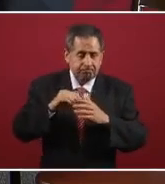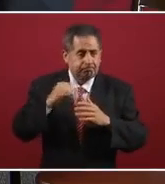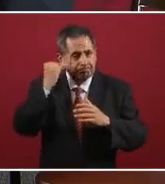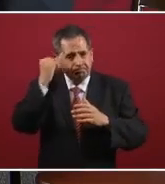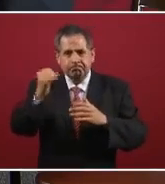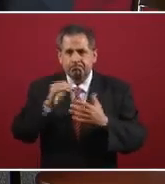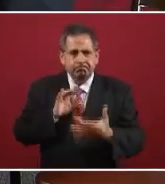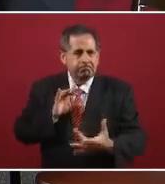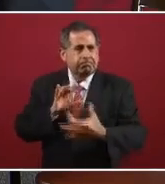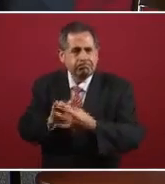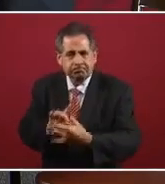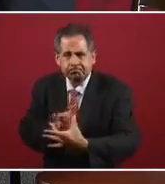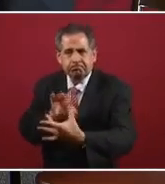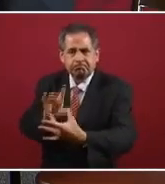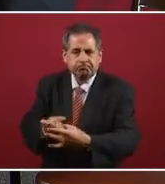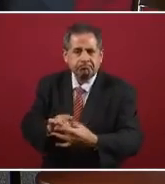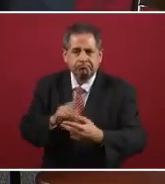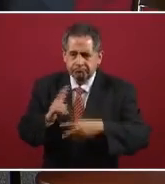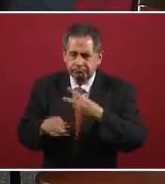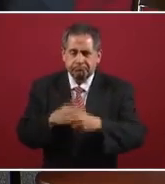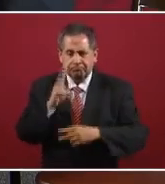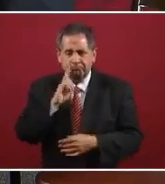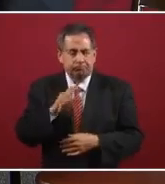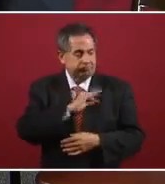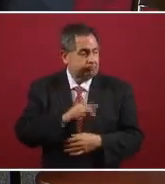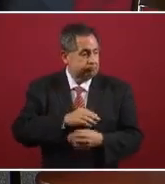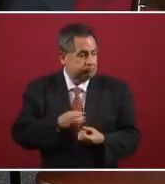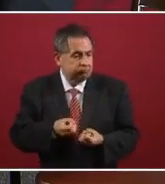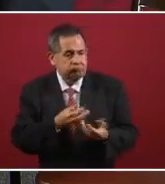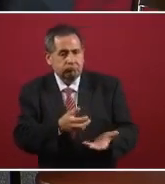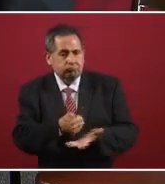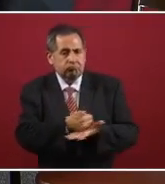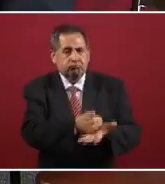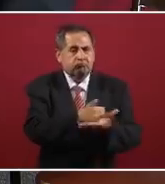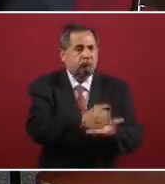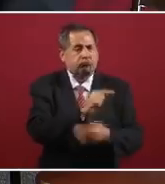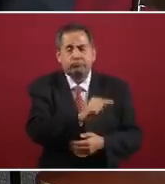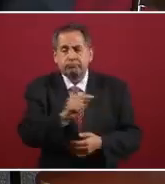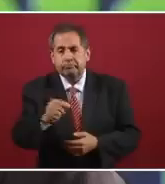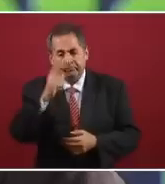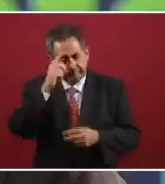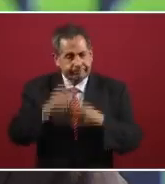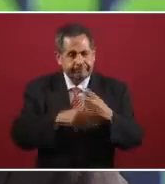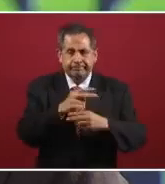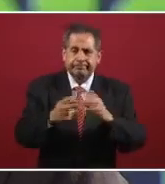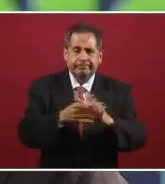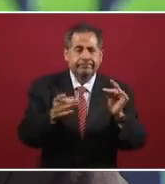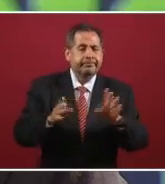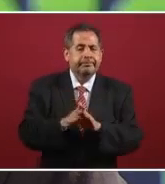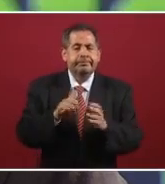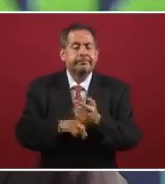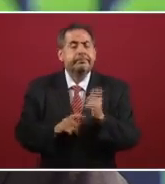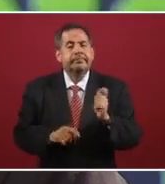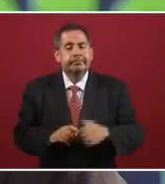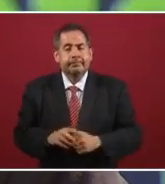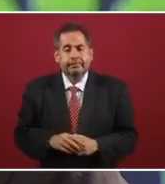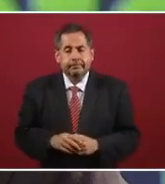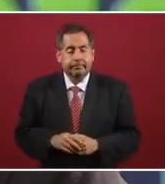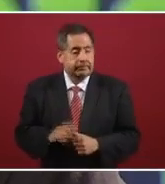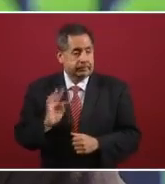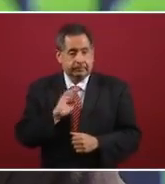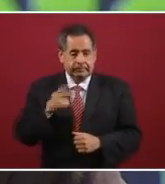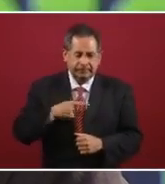generar capacidades y desarrollar posibilidades de ayudarnos mutuamente a salir de cuando alguien se sienta